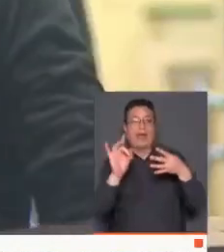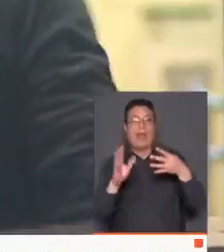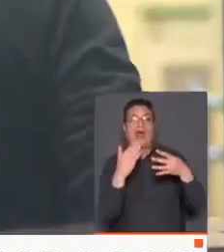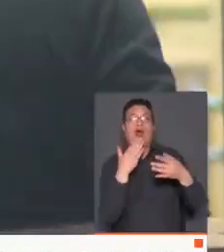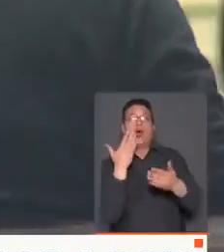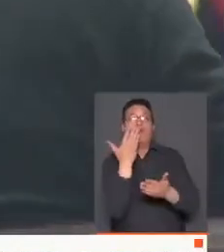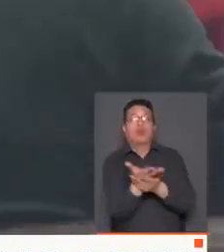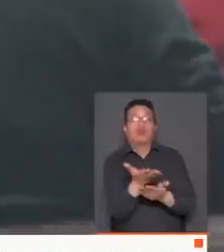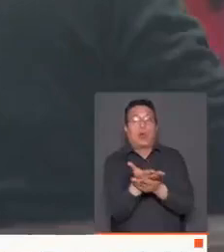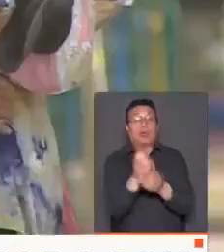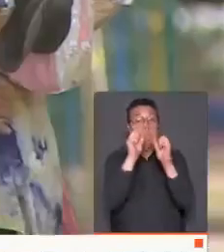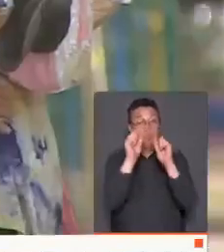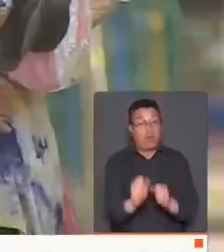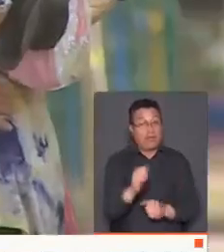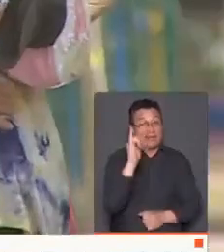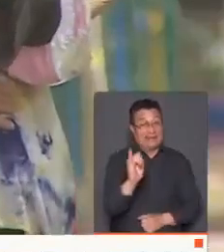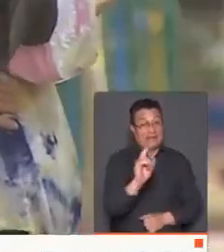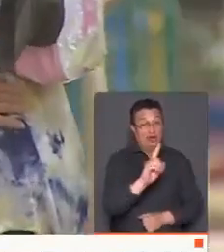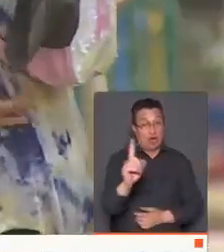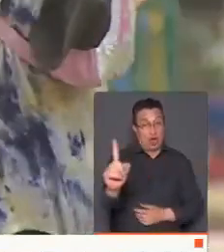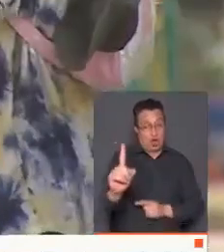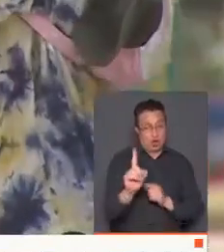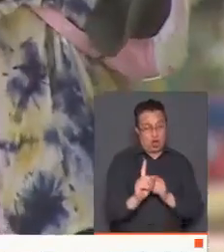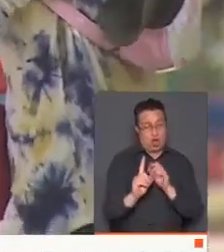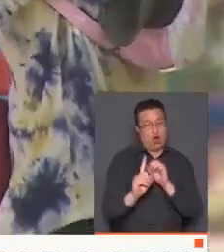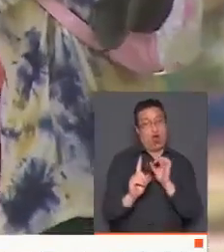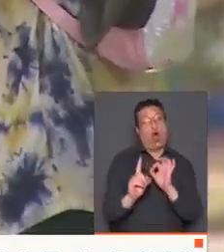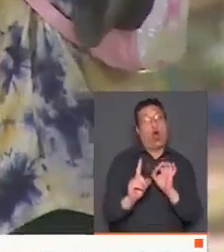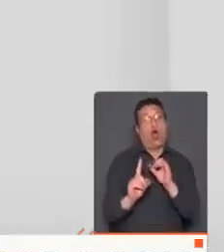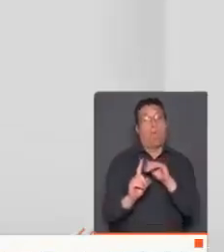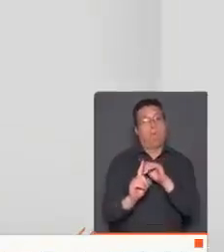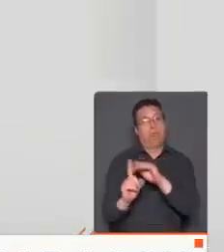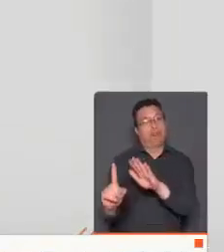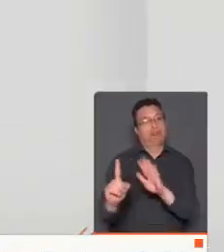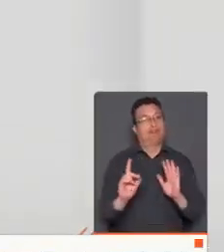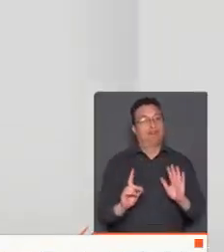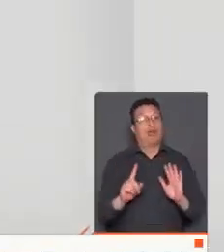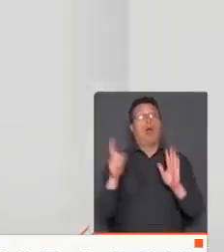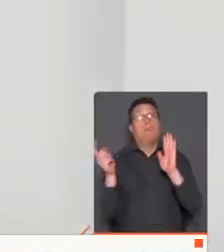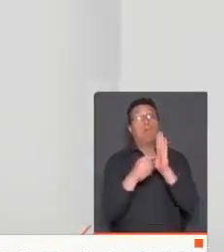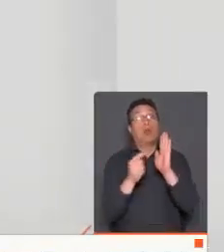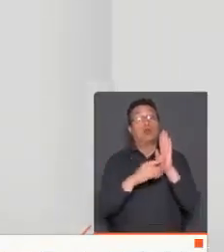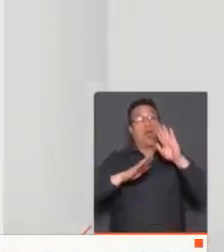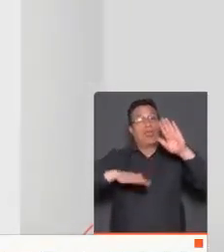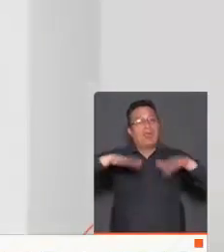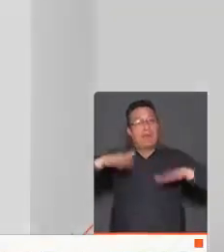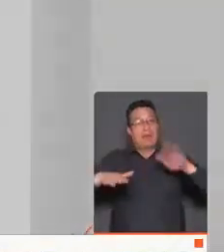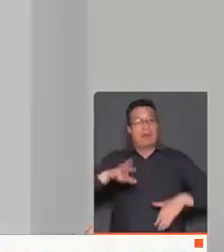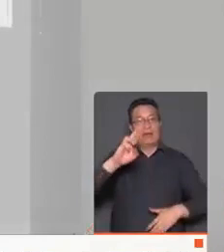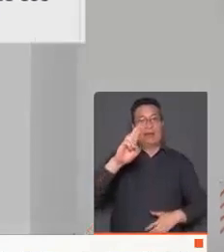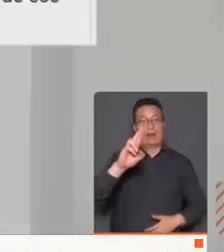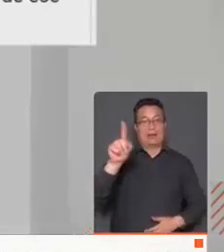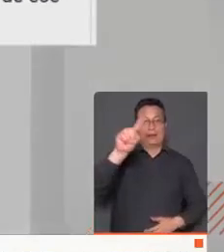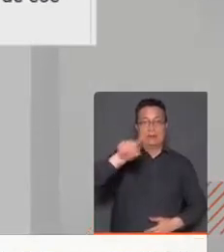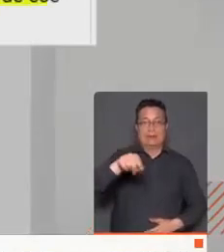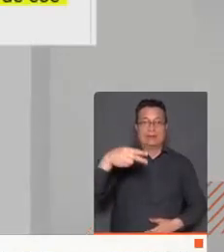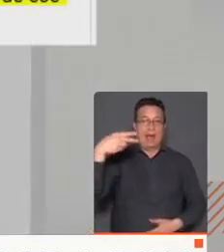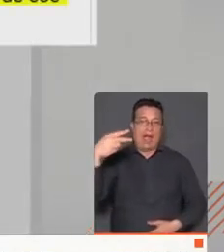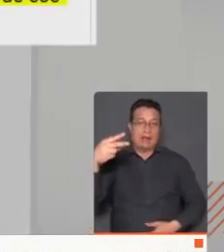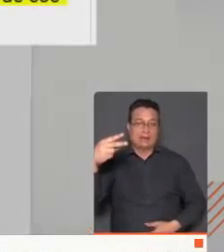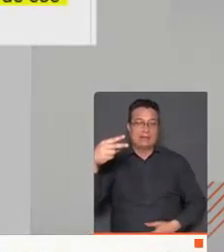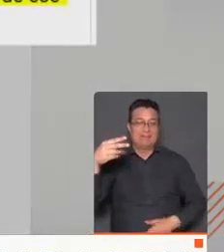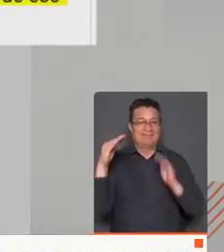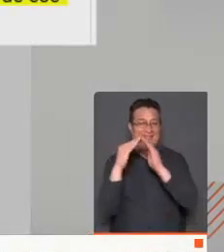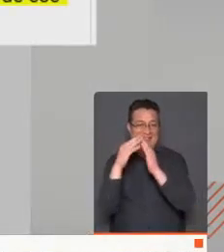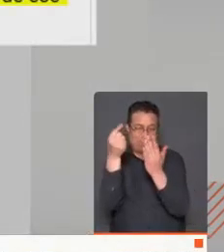determina si puede o no acceder a la pensión garantizada universales el punta que va de acuerdo al registro social de hogares pero también a